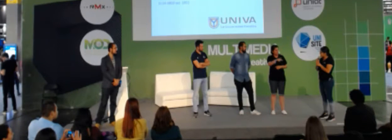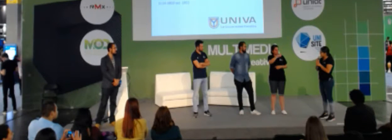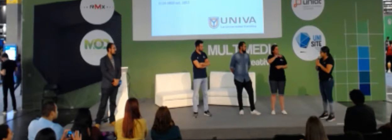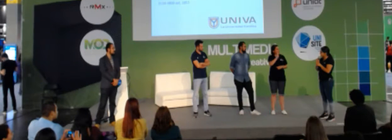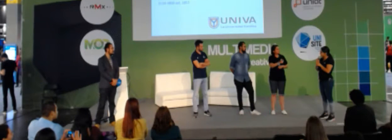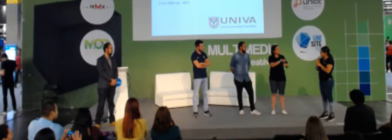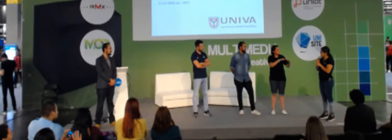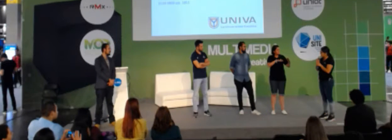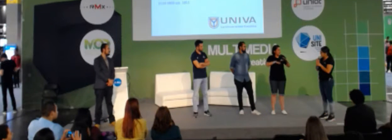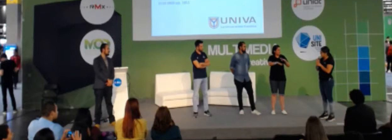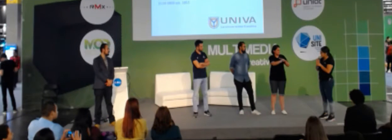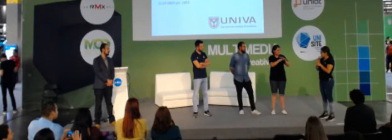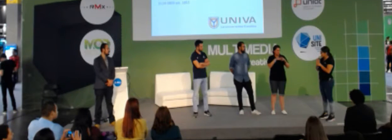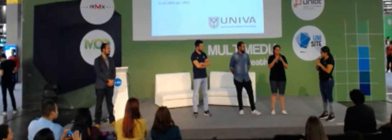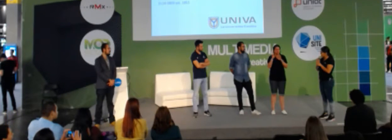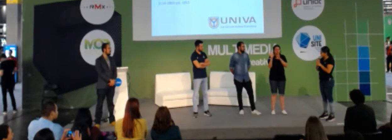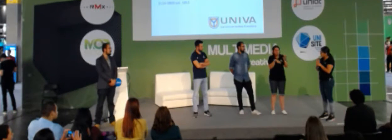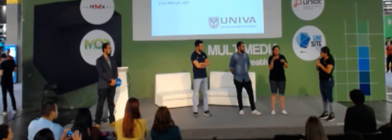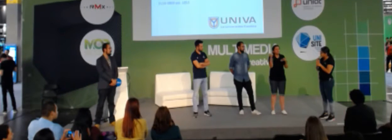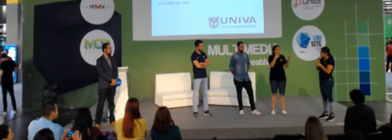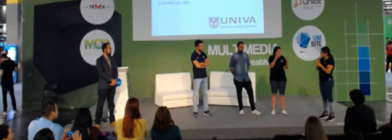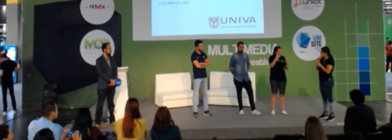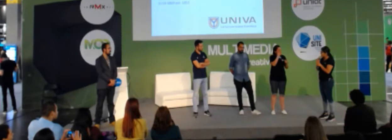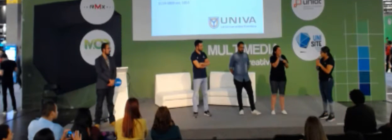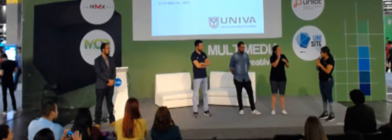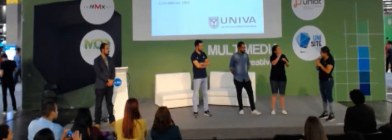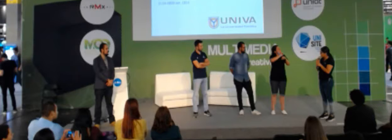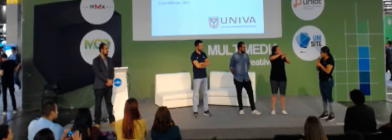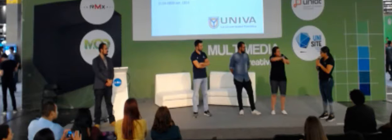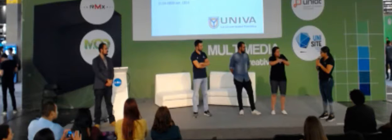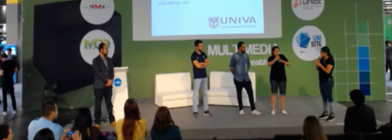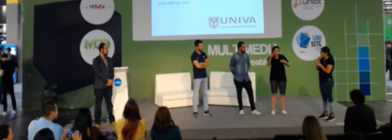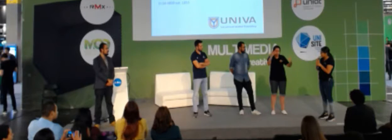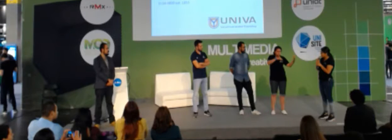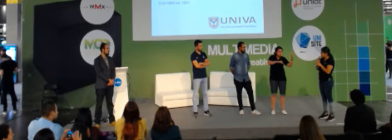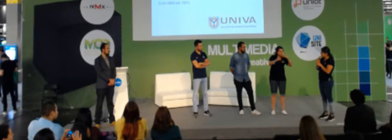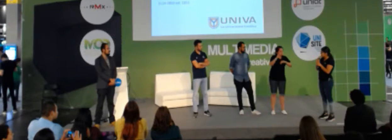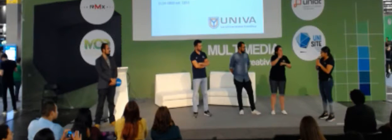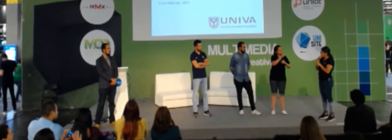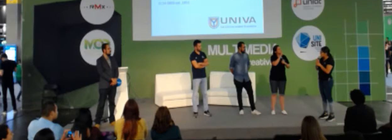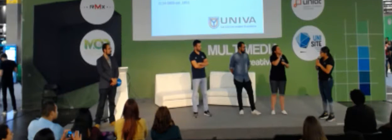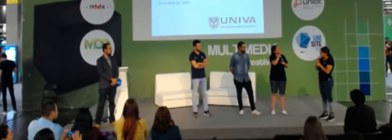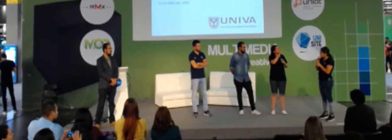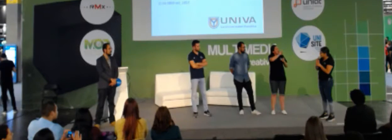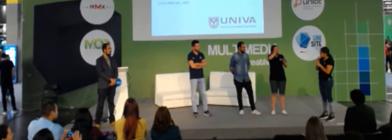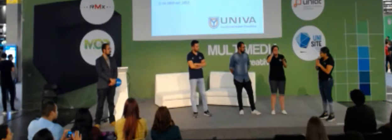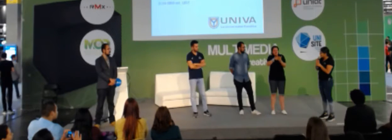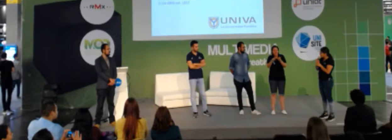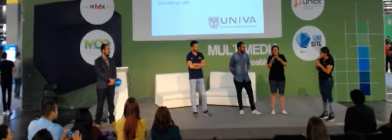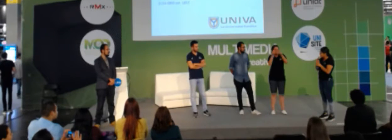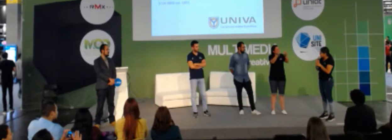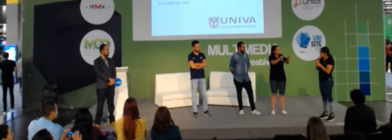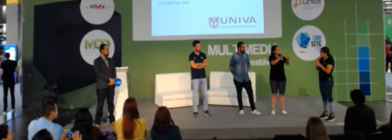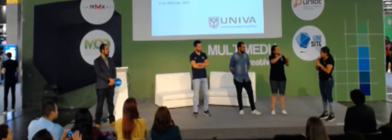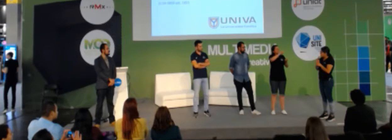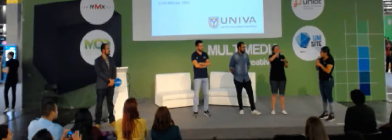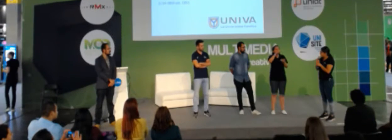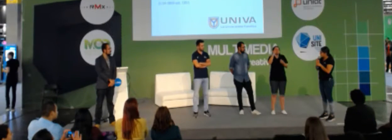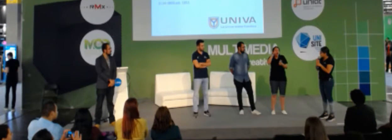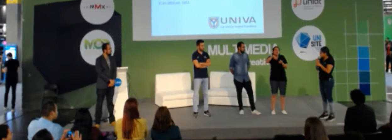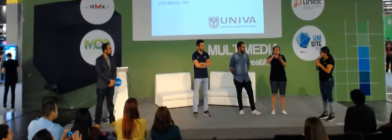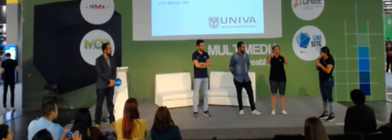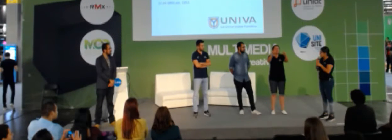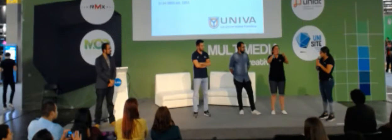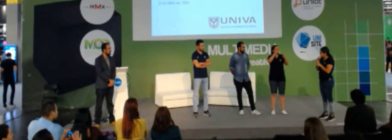2011 iniciamos en Prepa 7 con un curso propedéutico, Prepa 10 con un curso propedéutico, donde